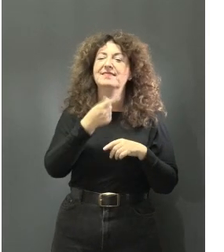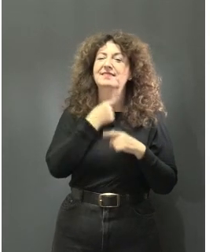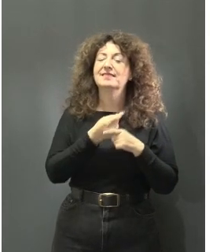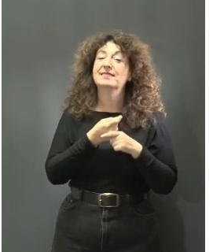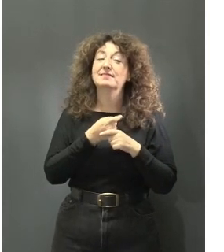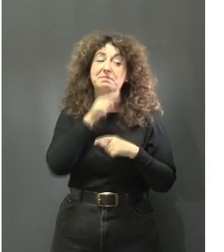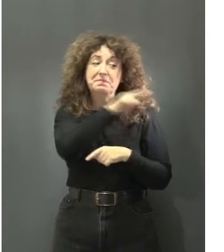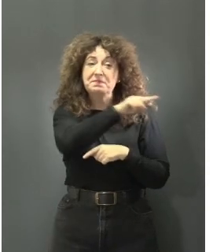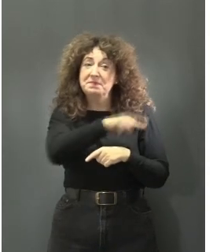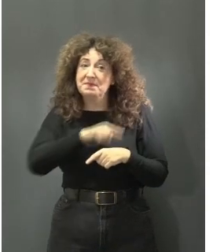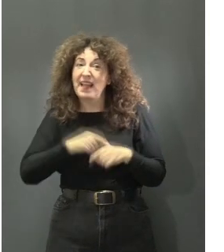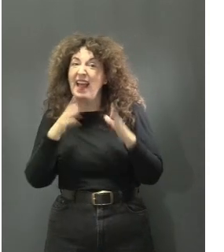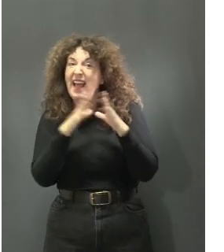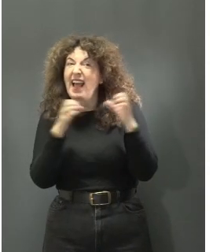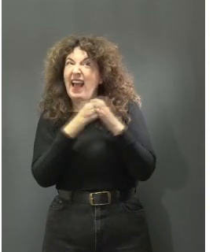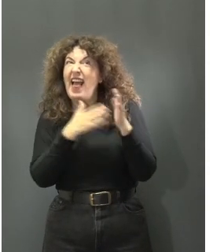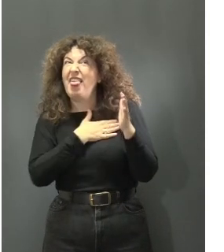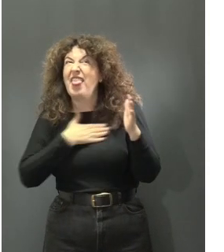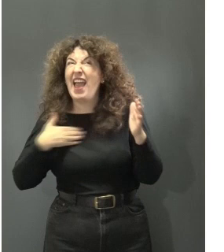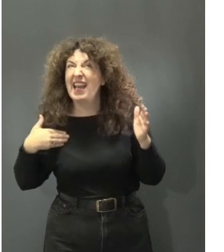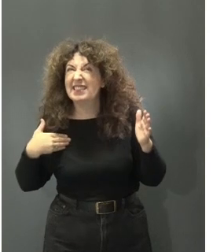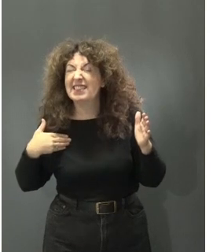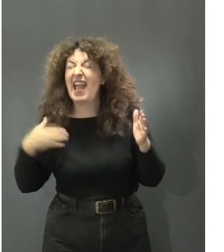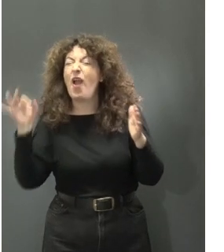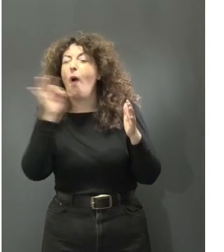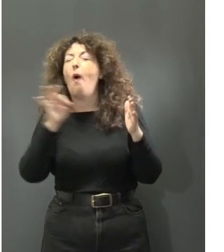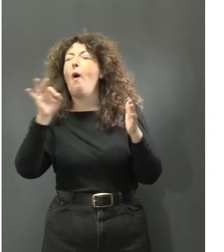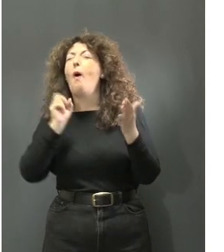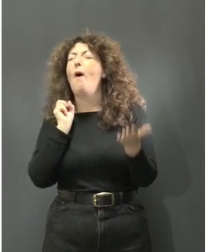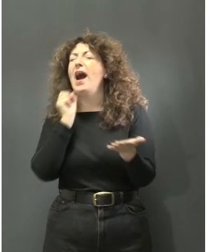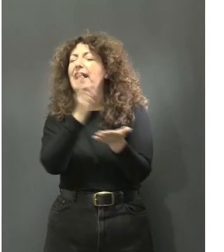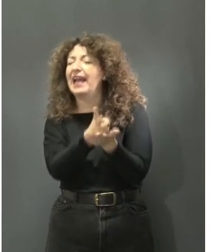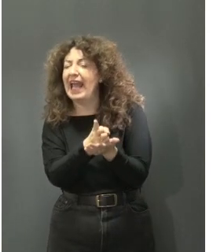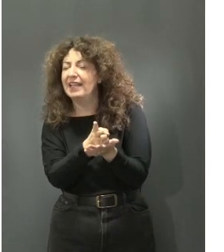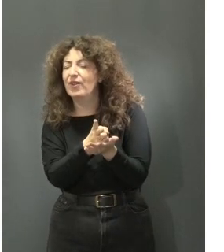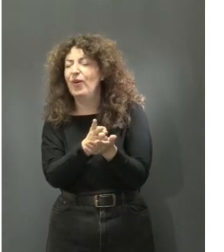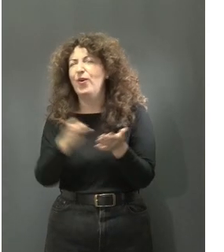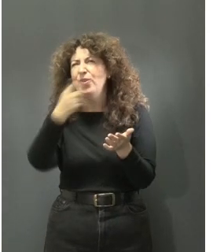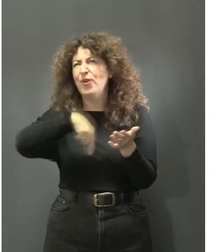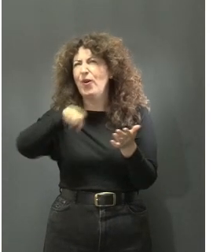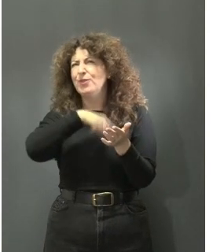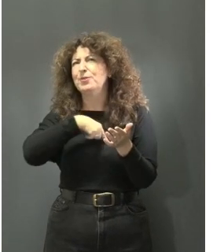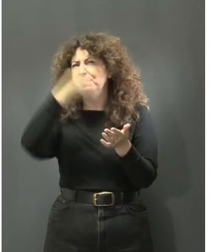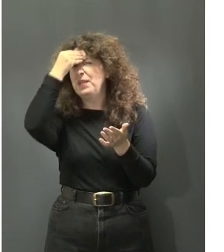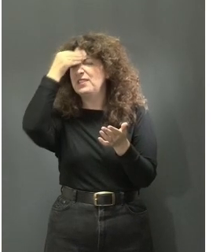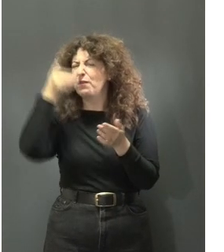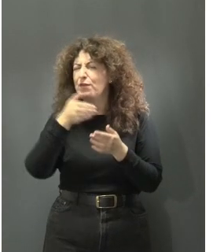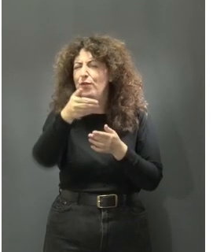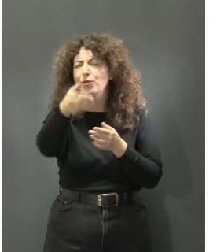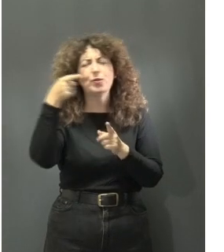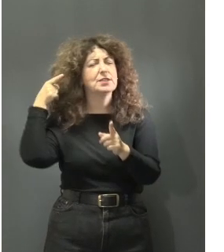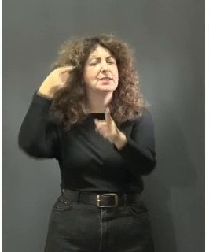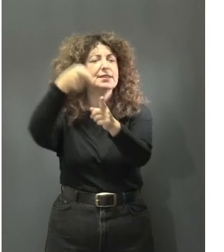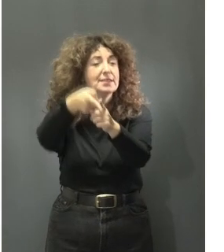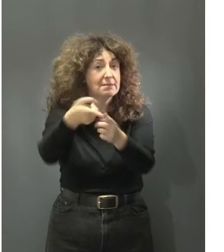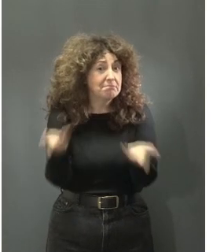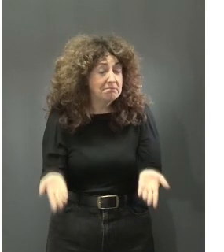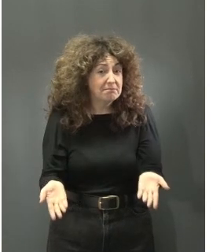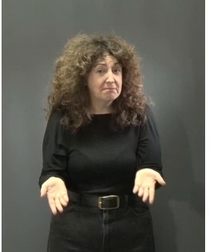¿Tenéis algún deseo, algún reto, algo que penséis que tenemos que ir hacia ahí en el futuro, en la accesibilidad